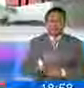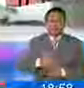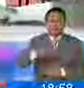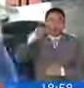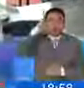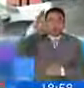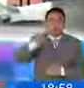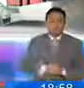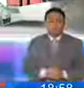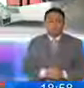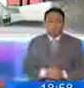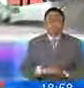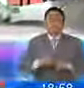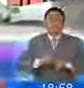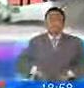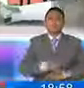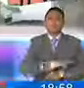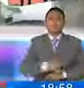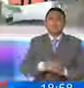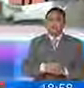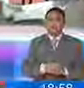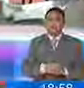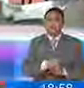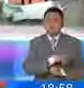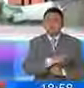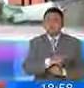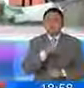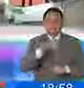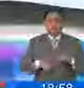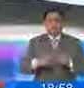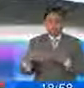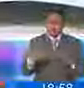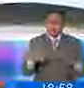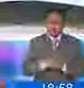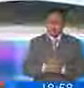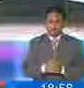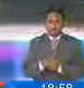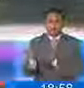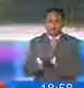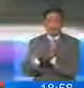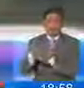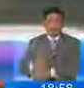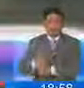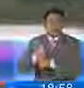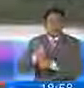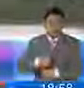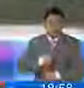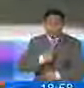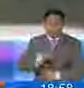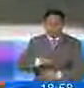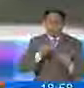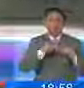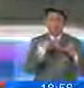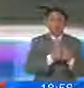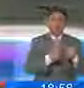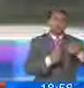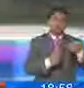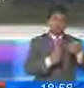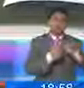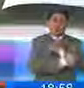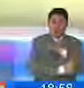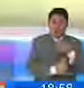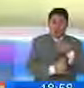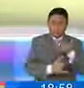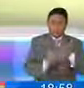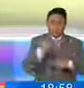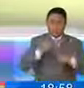Sin embargo, Aguilar expresa que no se puede comparar al Servicio Civil de Protección Pública con grupos que actúan en otros países. Es